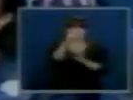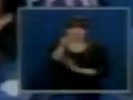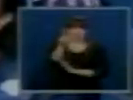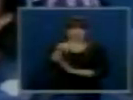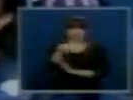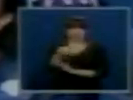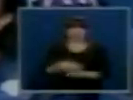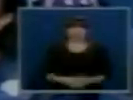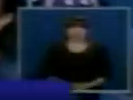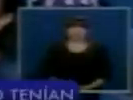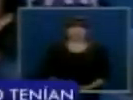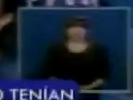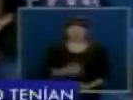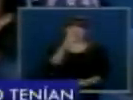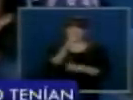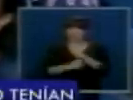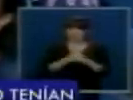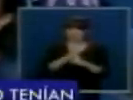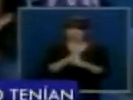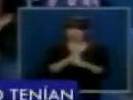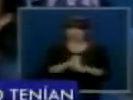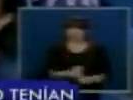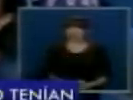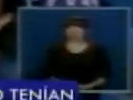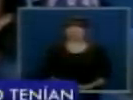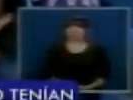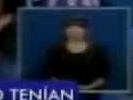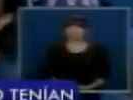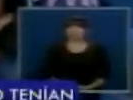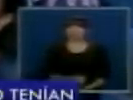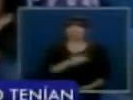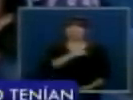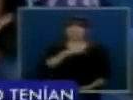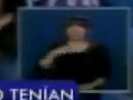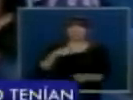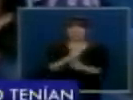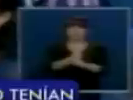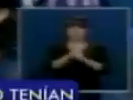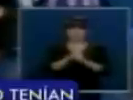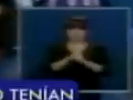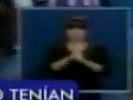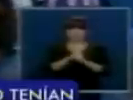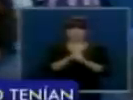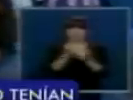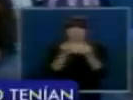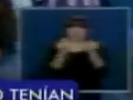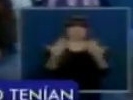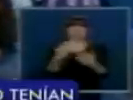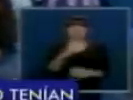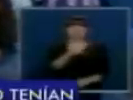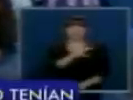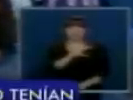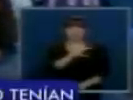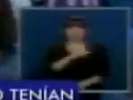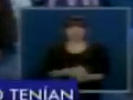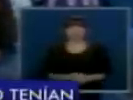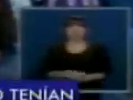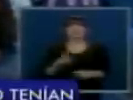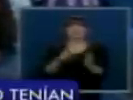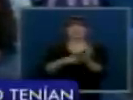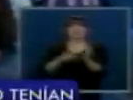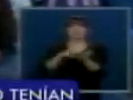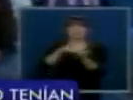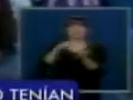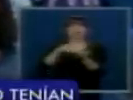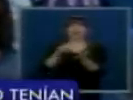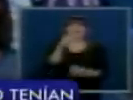colones anuales. En el Ministerio de Seguridad, a miles de policías y expolicías se les adeudan pagos de